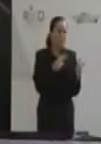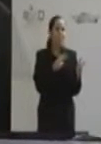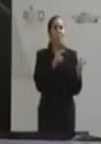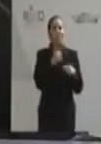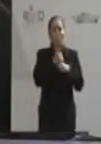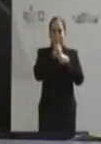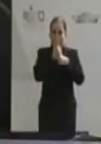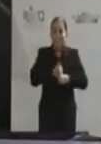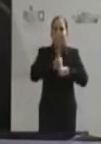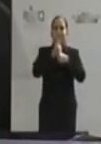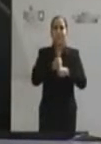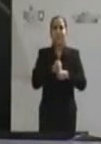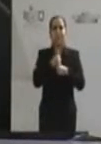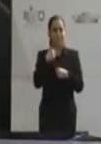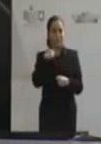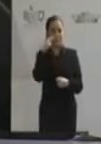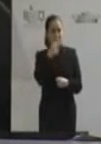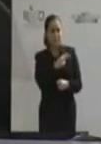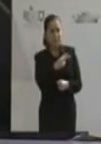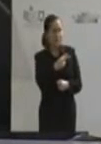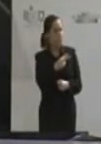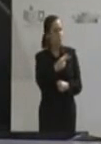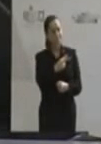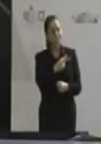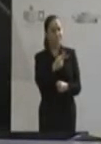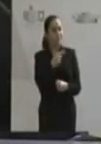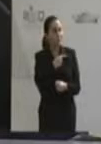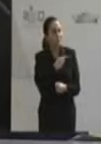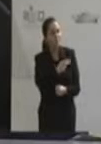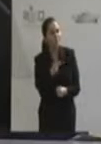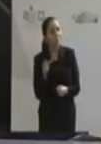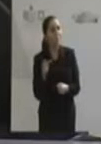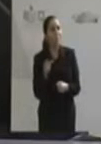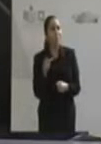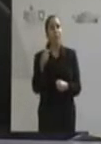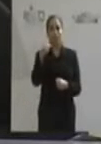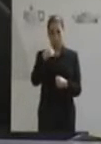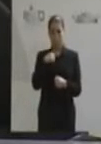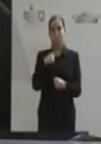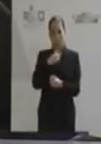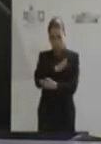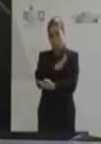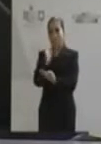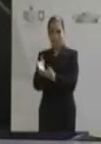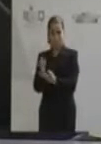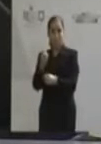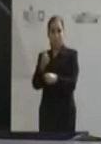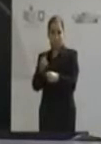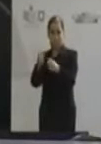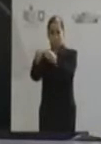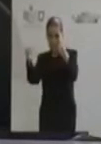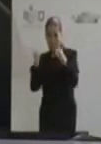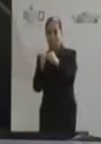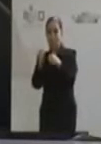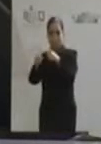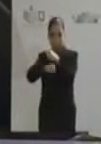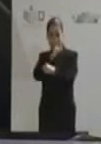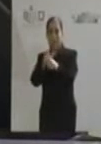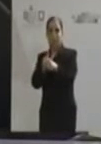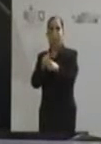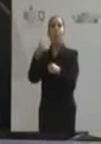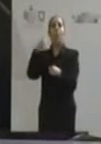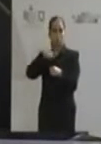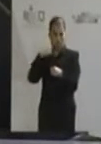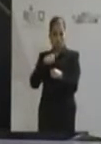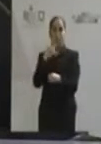candidatos, yo sí uso el Seguro Social. Yo voy al Seguro Social. Yo me he formado a las 5 de la mañana y atendido hasta las 11 de